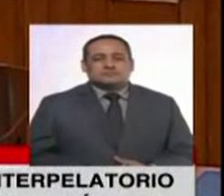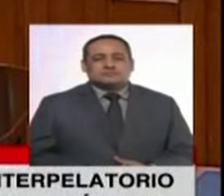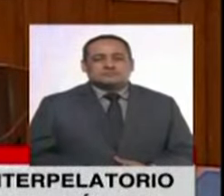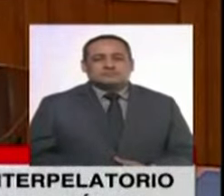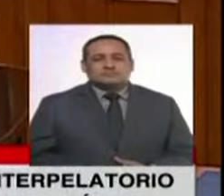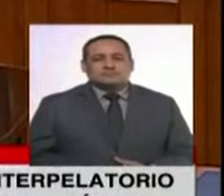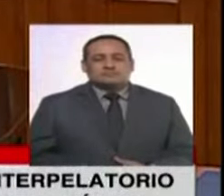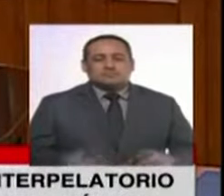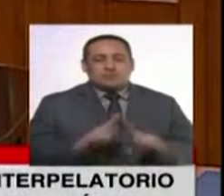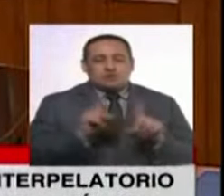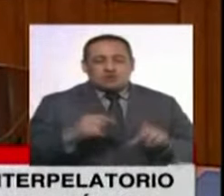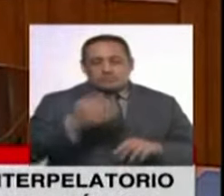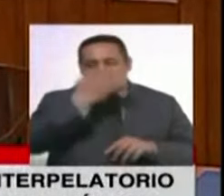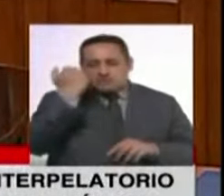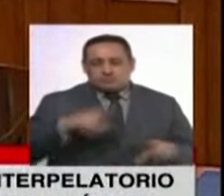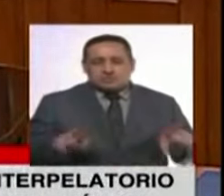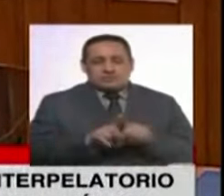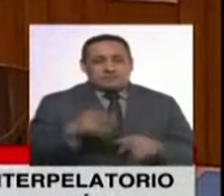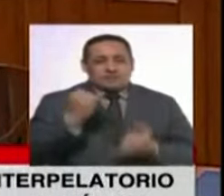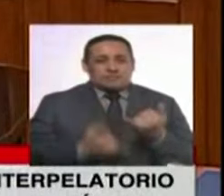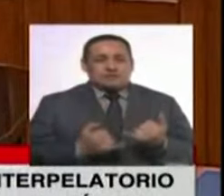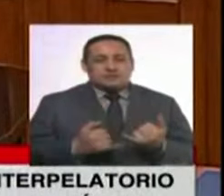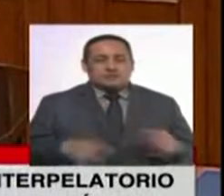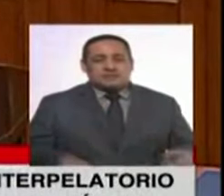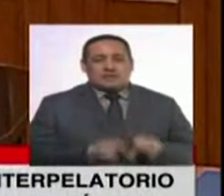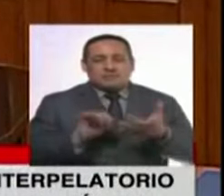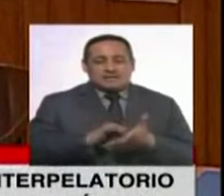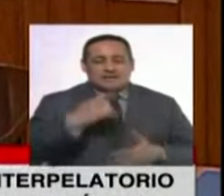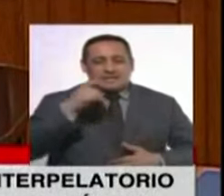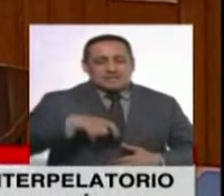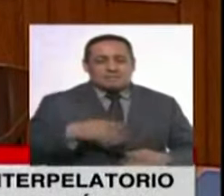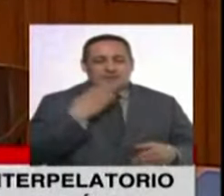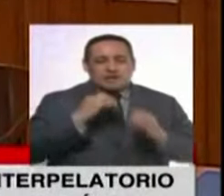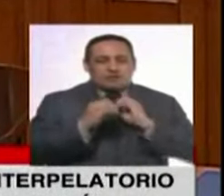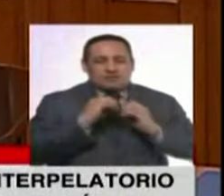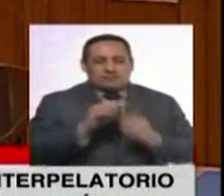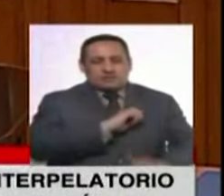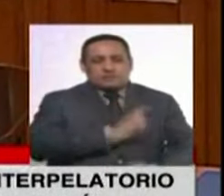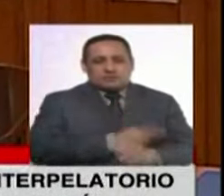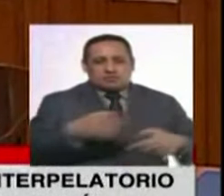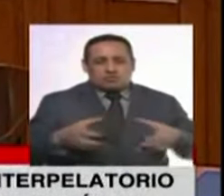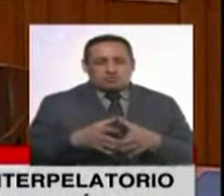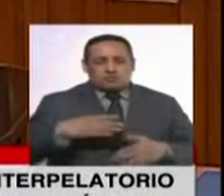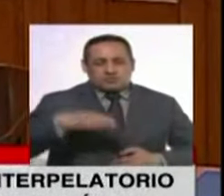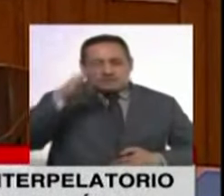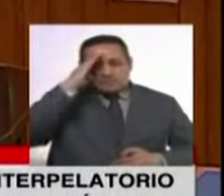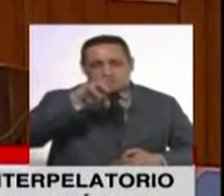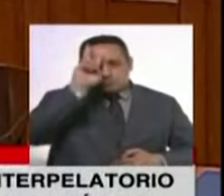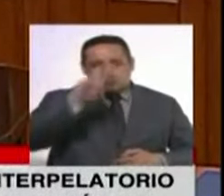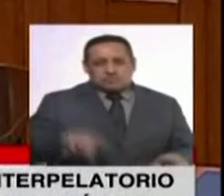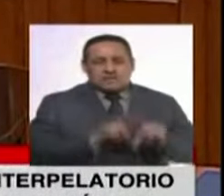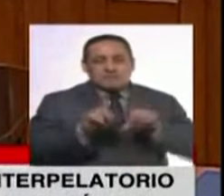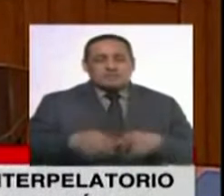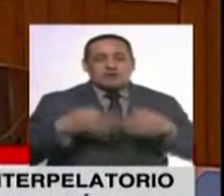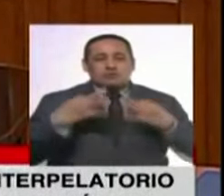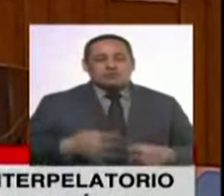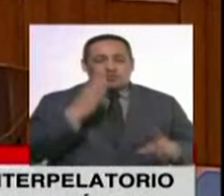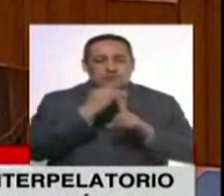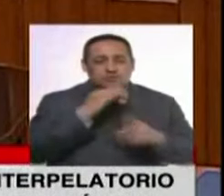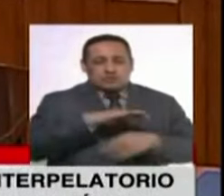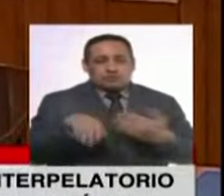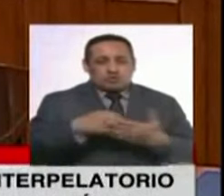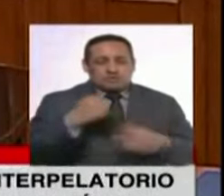no olvidemos finalmente que la necesidad de mejora y fortalecimiento a la Policía Nacional de Perú para el cumplimiento de los